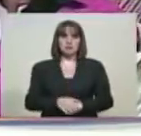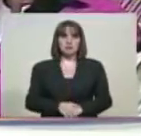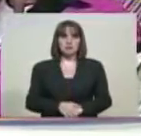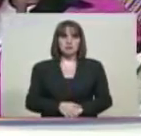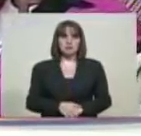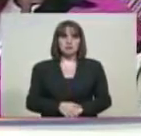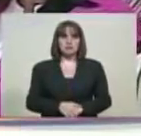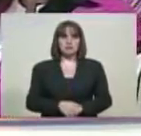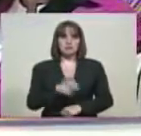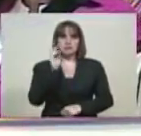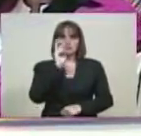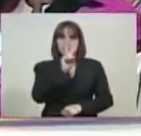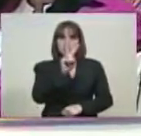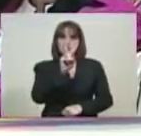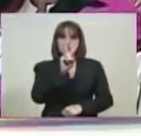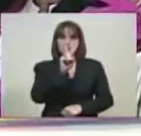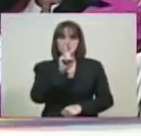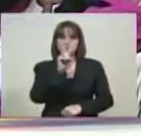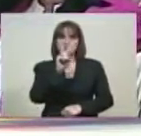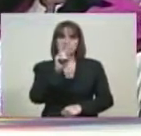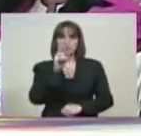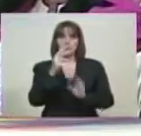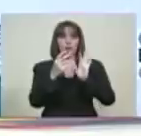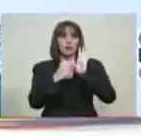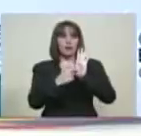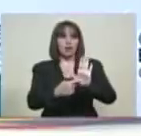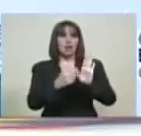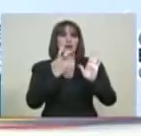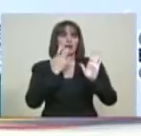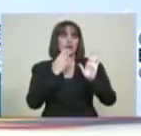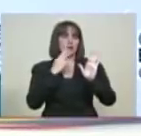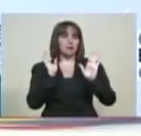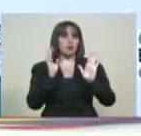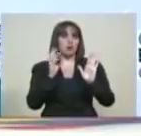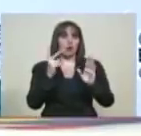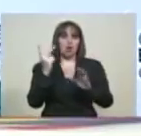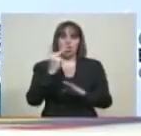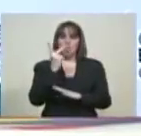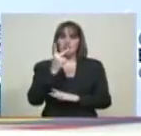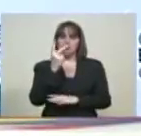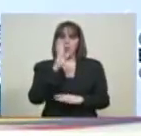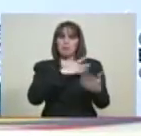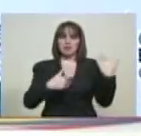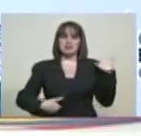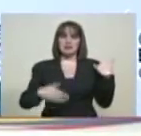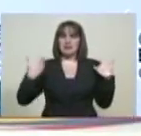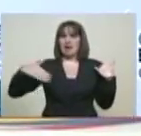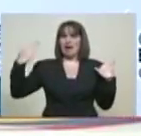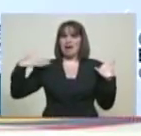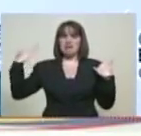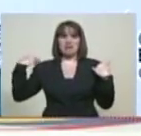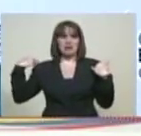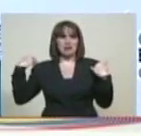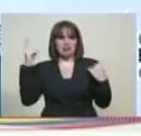y puse como ejemplo rafael caldera y la luz herrera camping nadie podrá sospechar